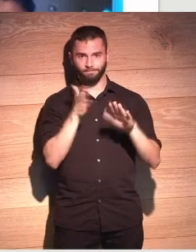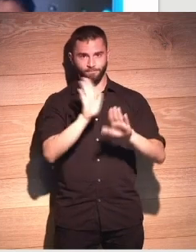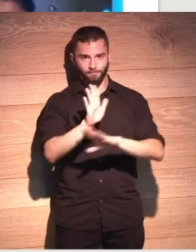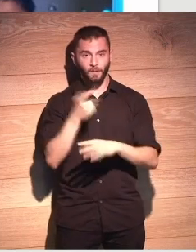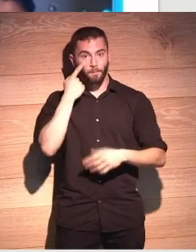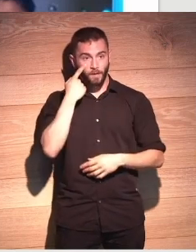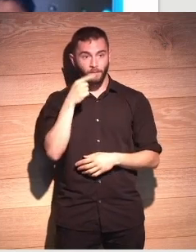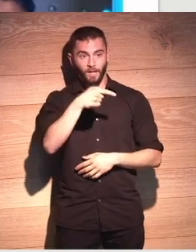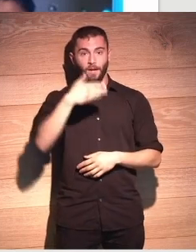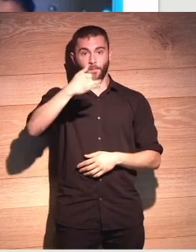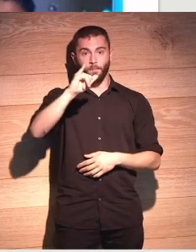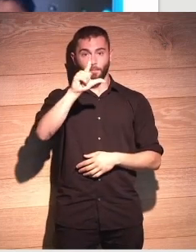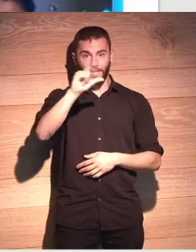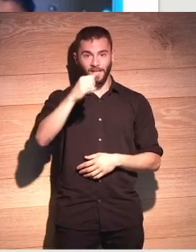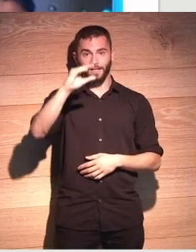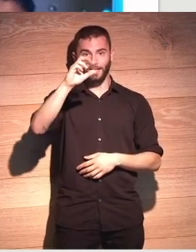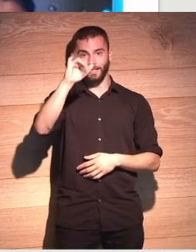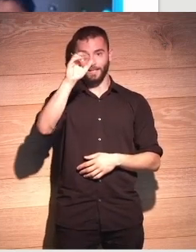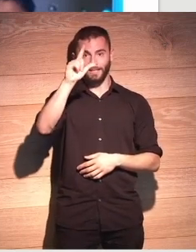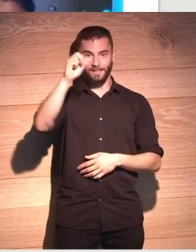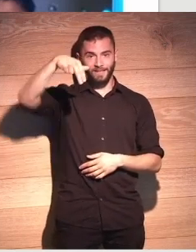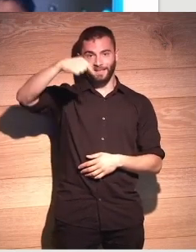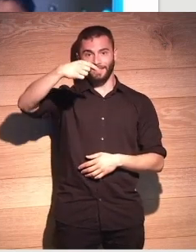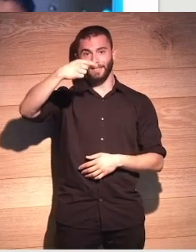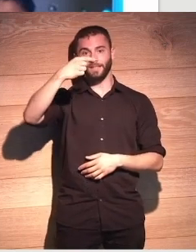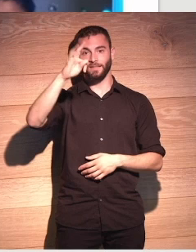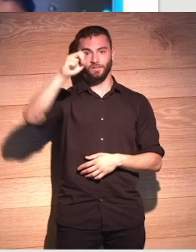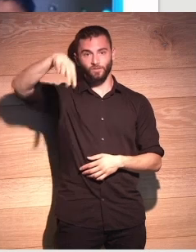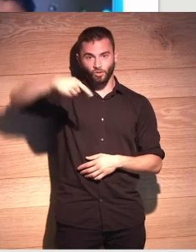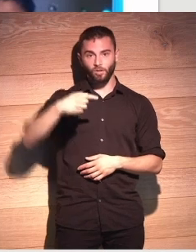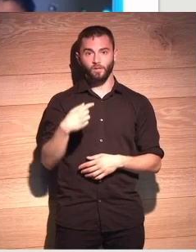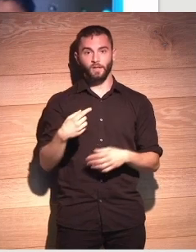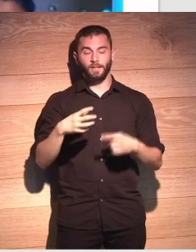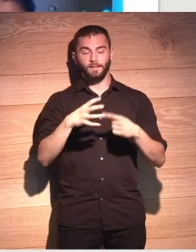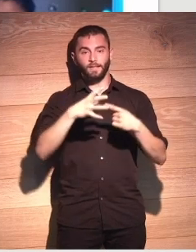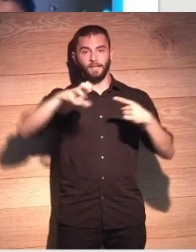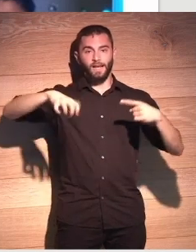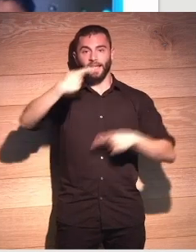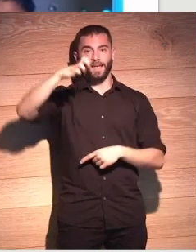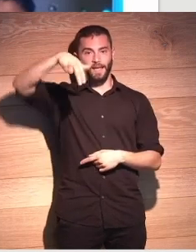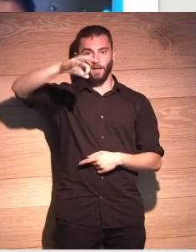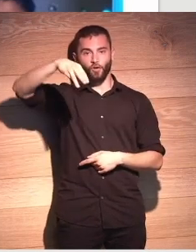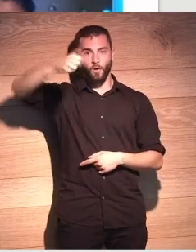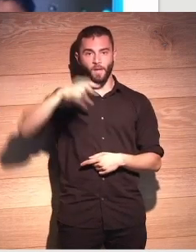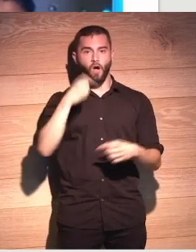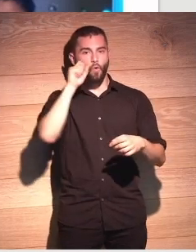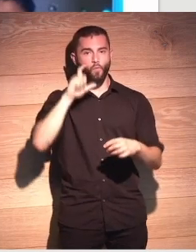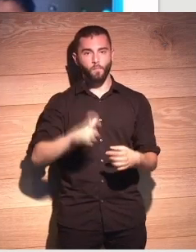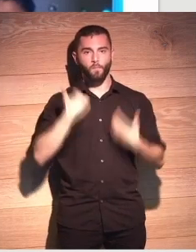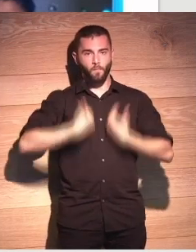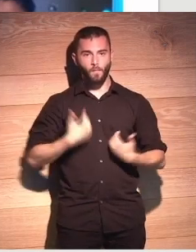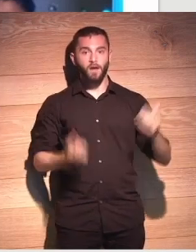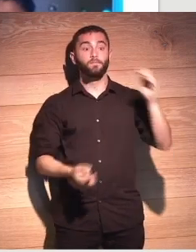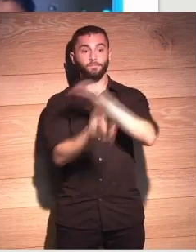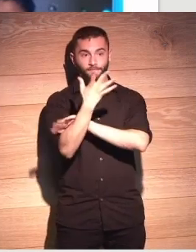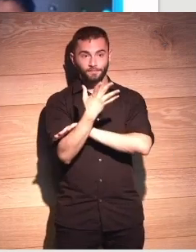Pero mirar, ese es Bill Clinton cuando se anuncia el genoma humano, ya se ha descifrado. Y pone una goma de